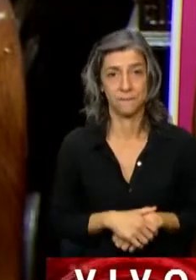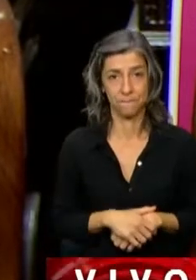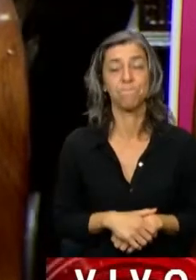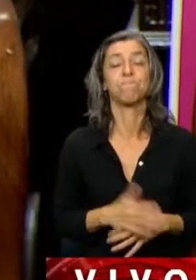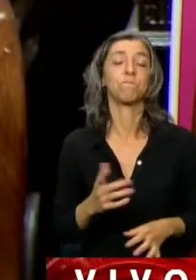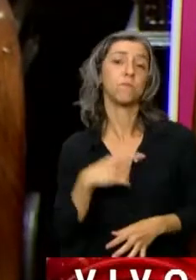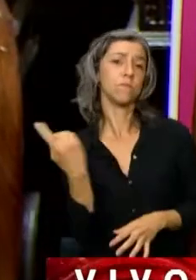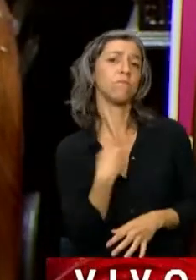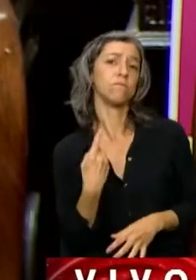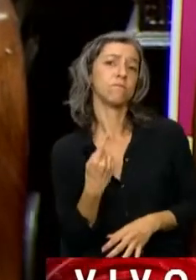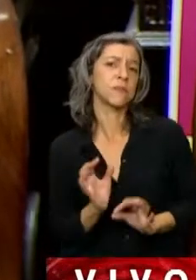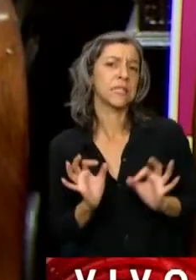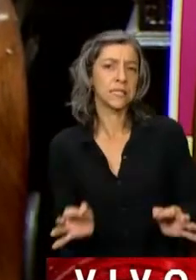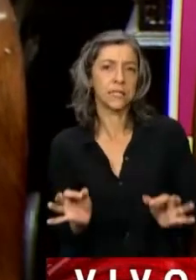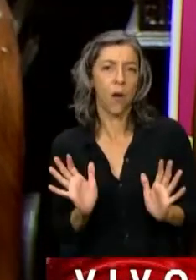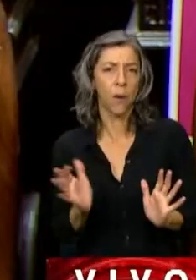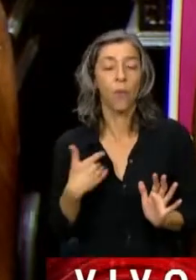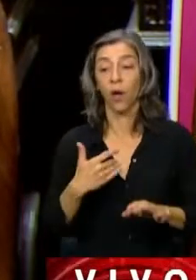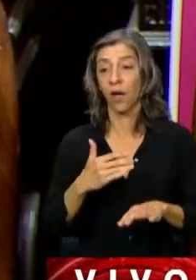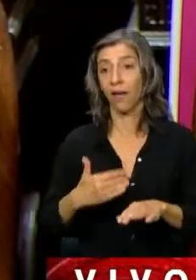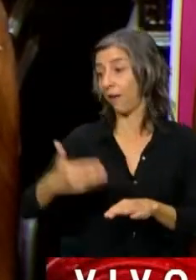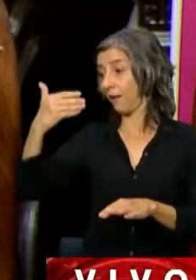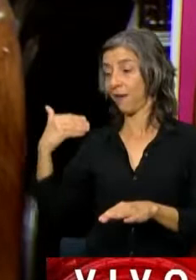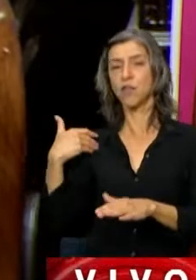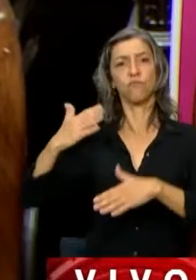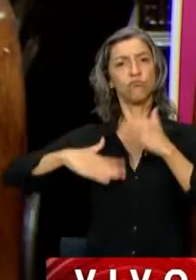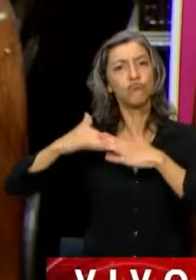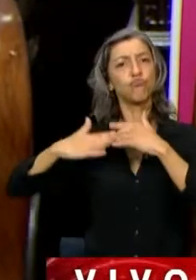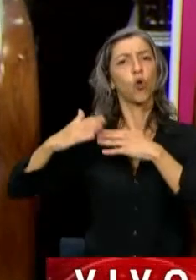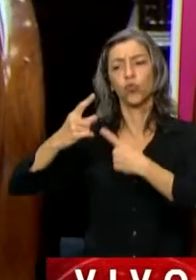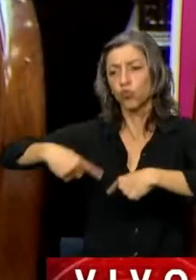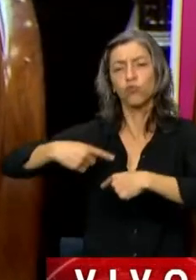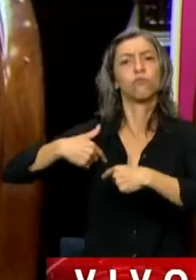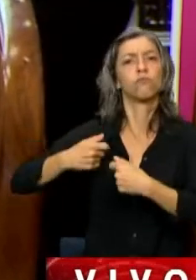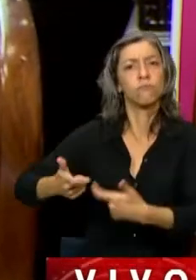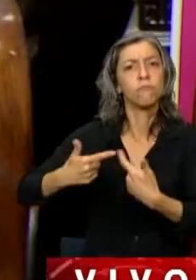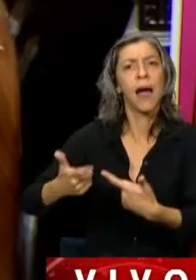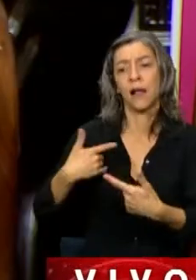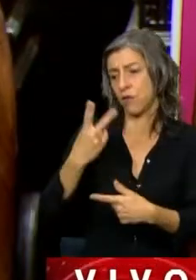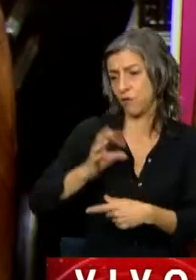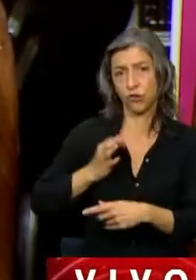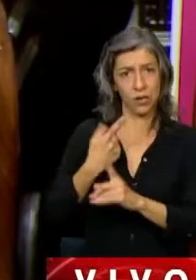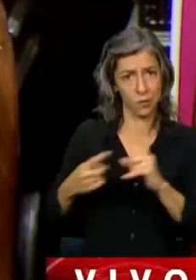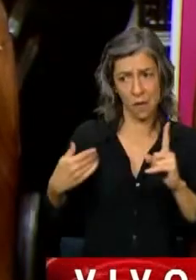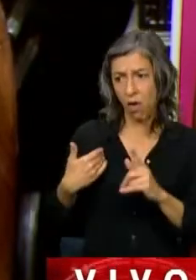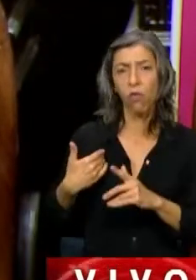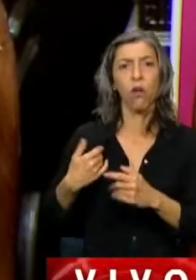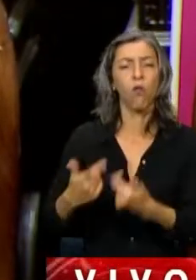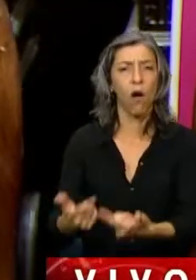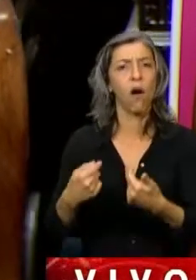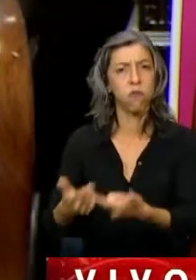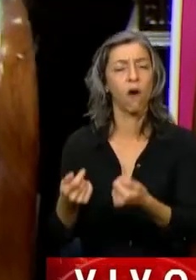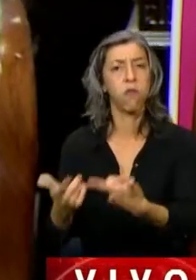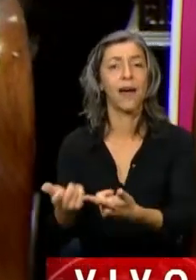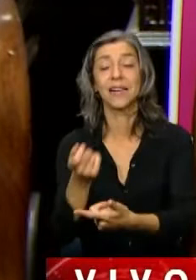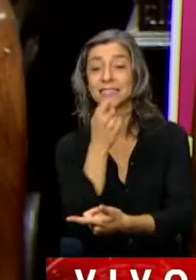muy difícil llevar adelante todas las obras que se llevaron adelante durante estos 2 años y medio si no hubiéramos